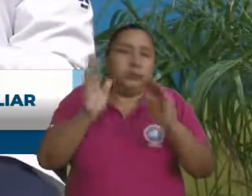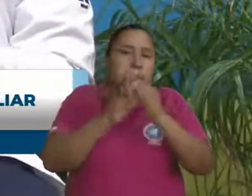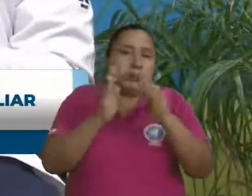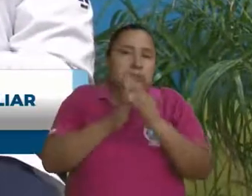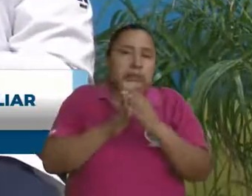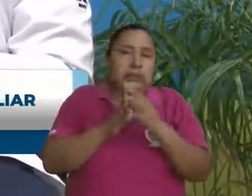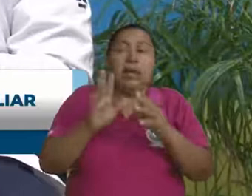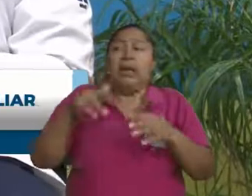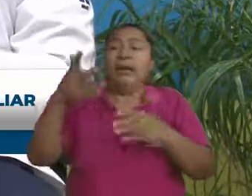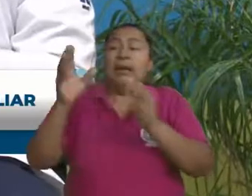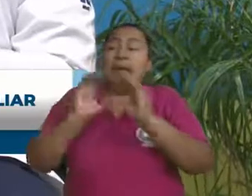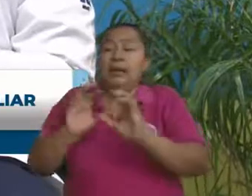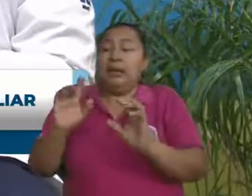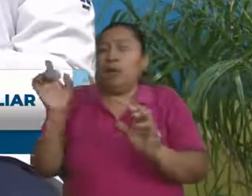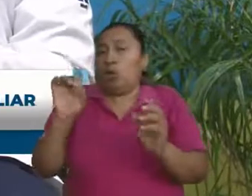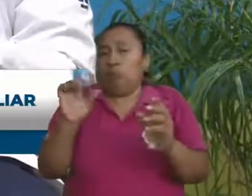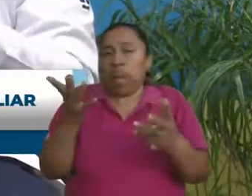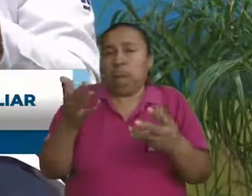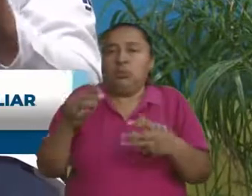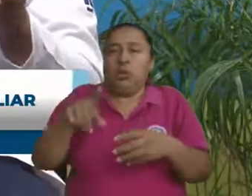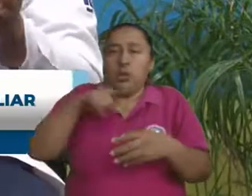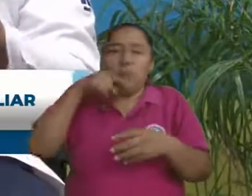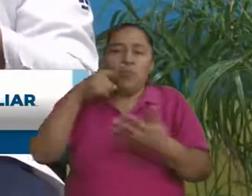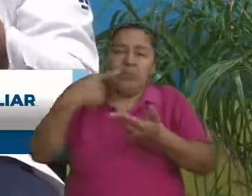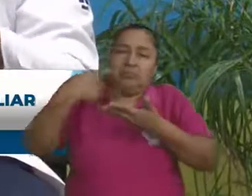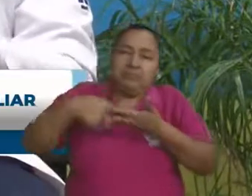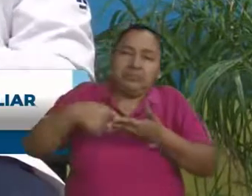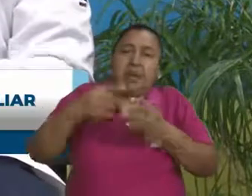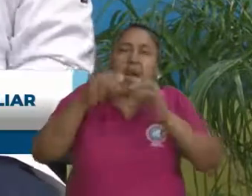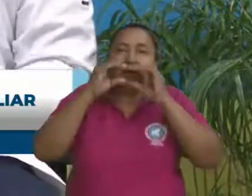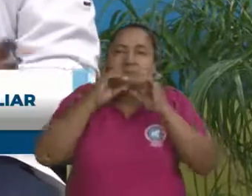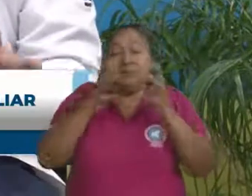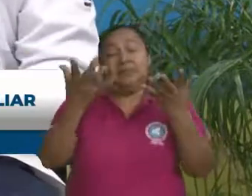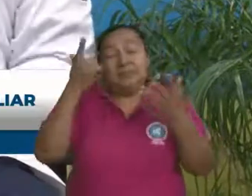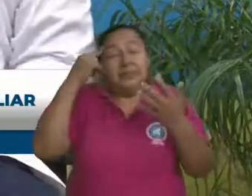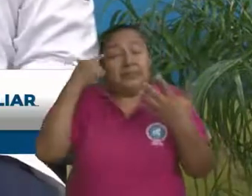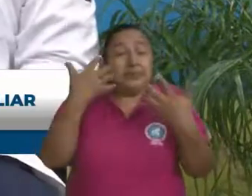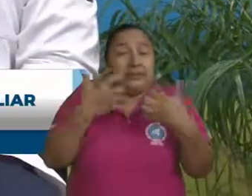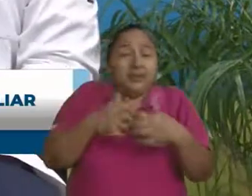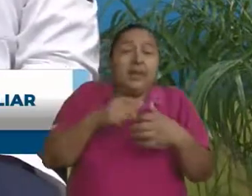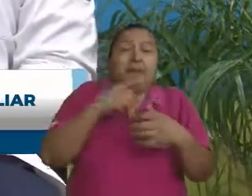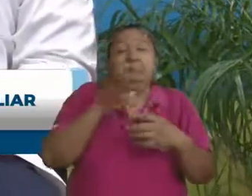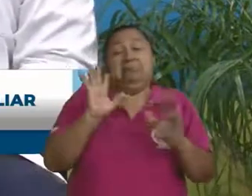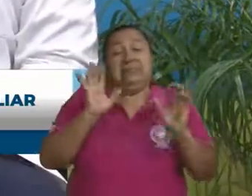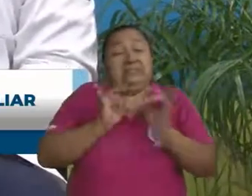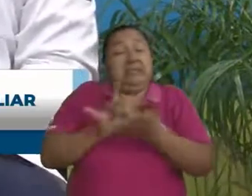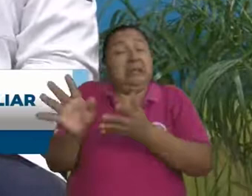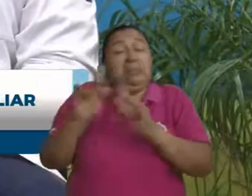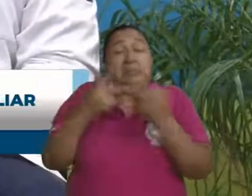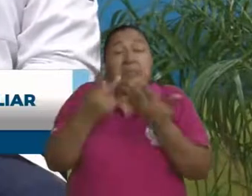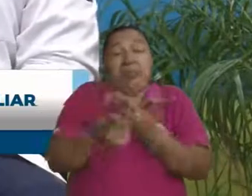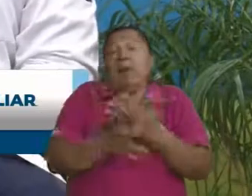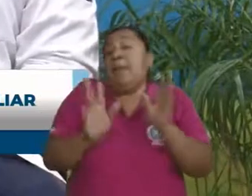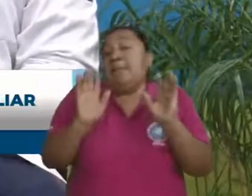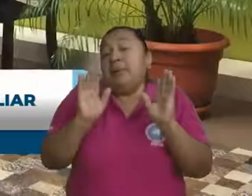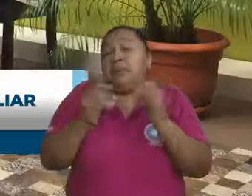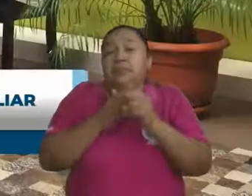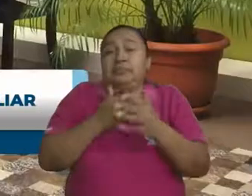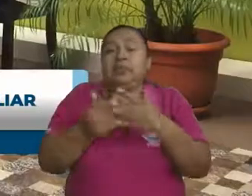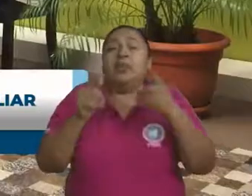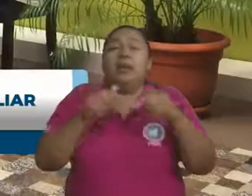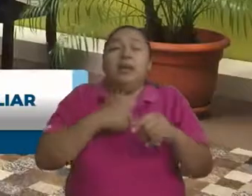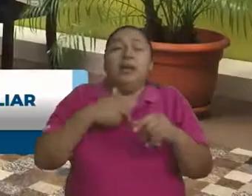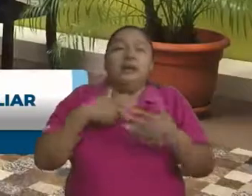evitar las comidas chatarra, me imagino que las empresas van a odiar el programa, pero bueno. Aparte de eso, es recomendable